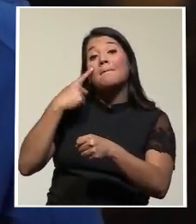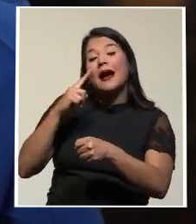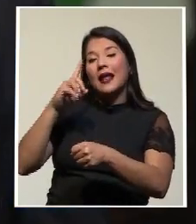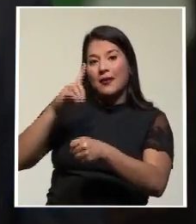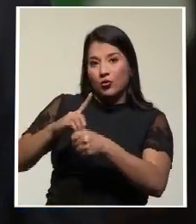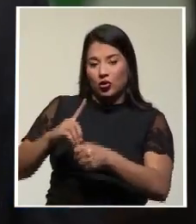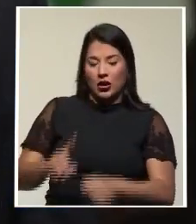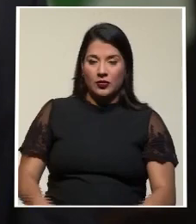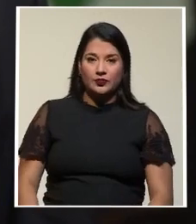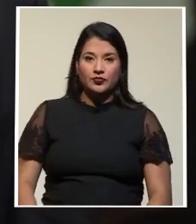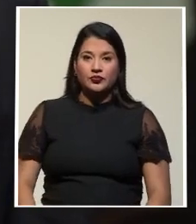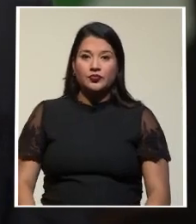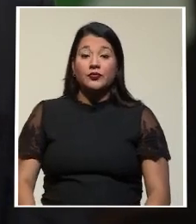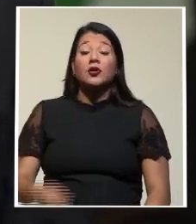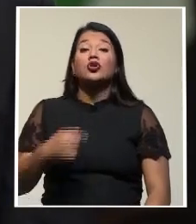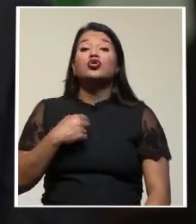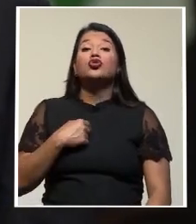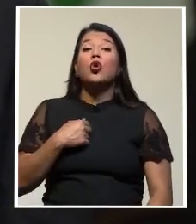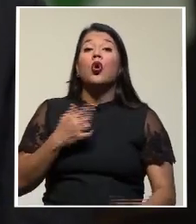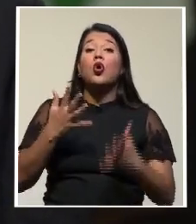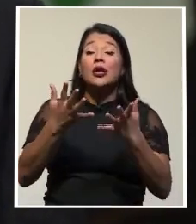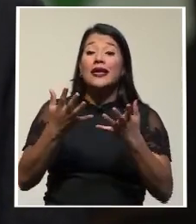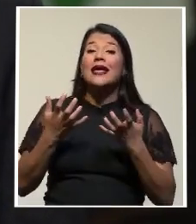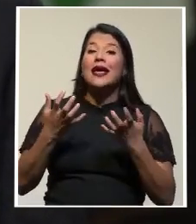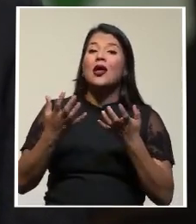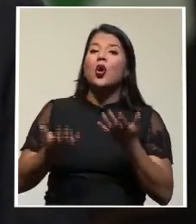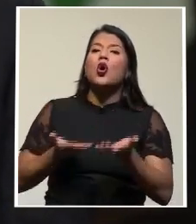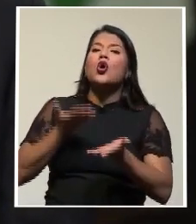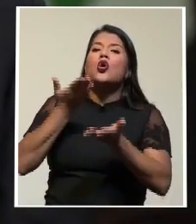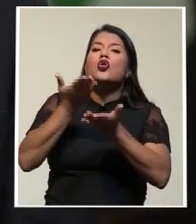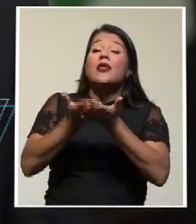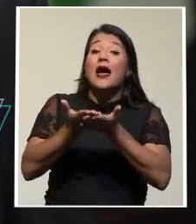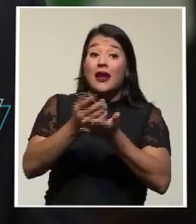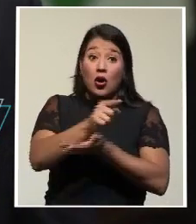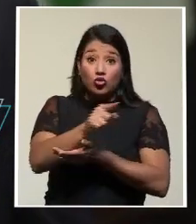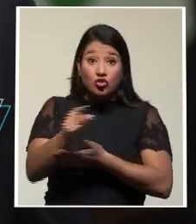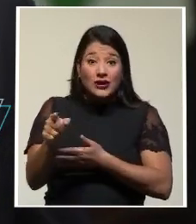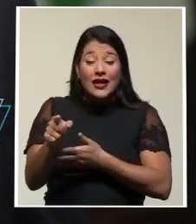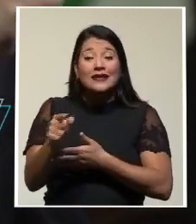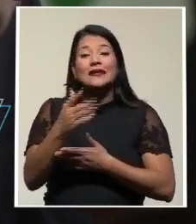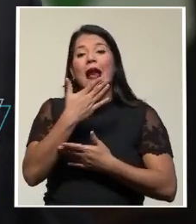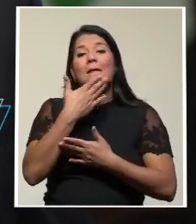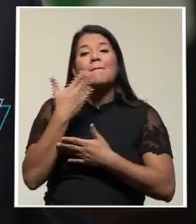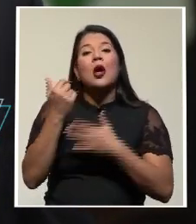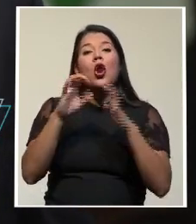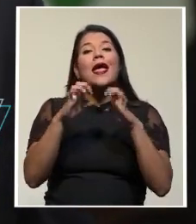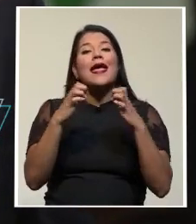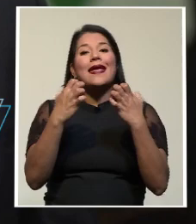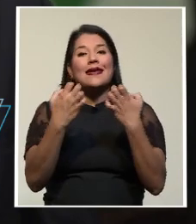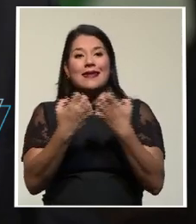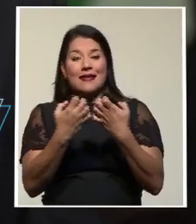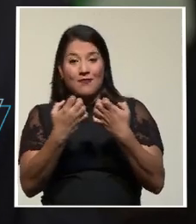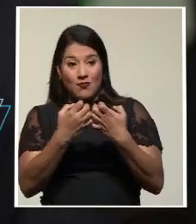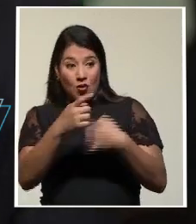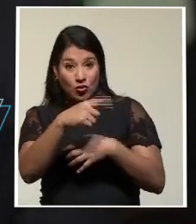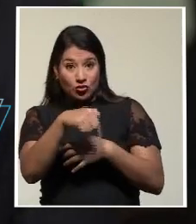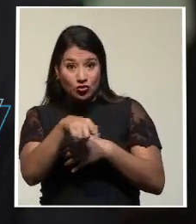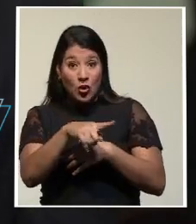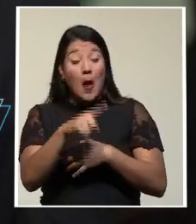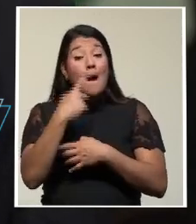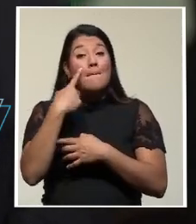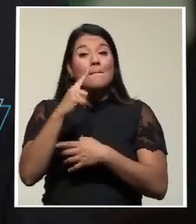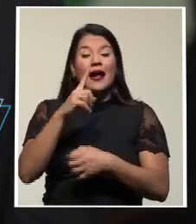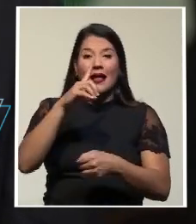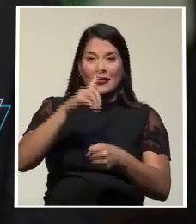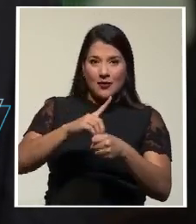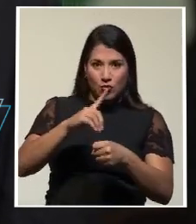Tenemos nuestra palabra de darle las mejores personas a los puestos en las papeletas de diputación,